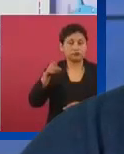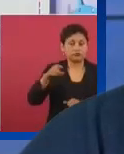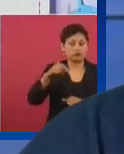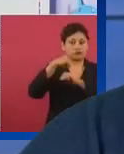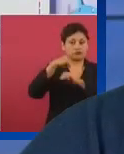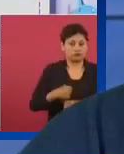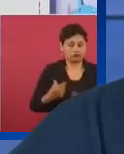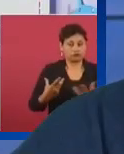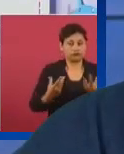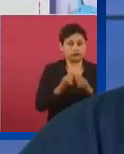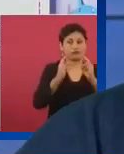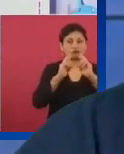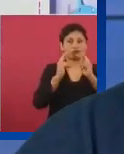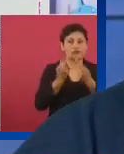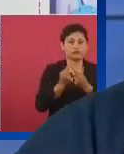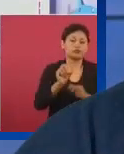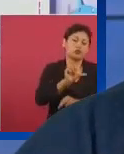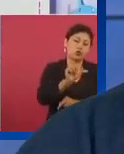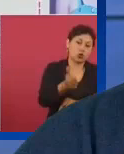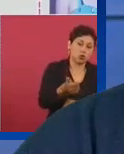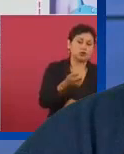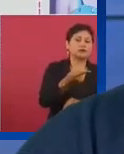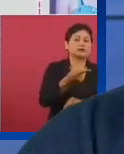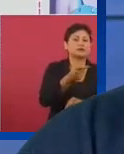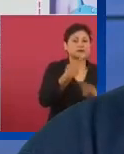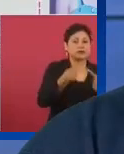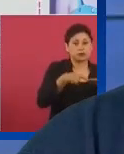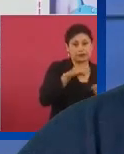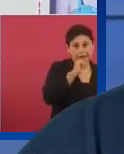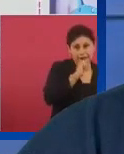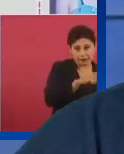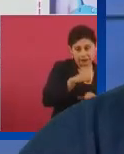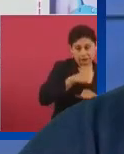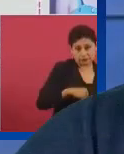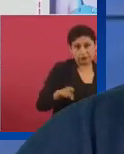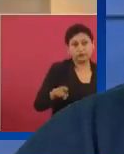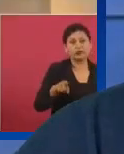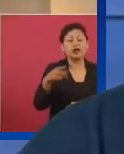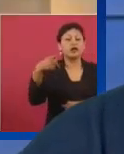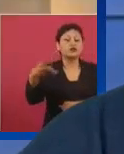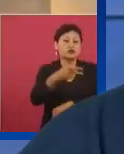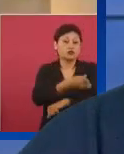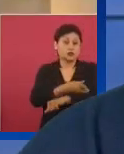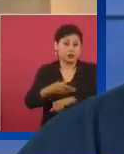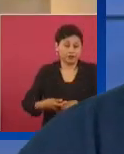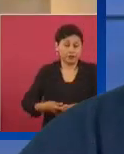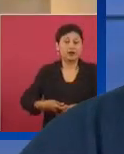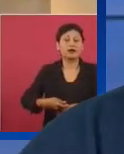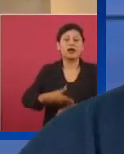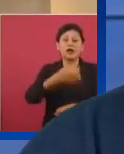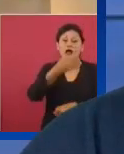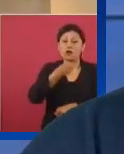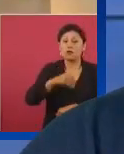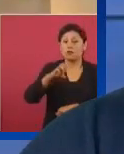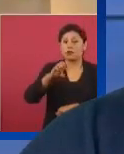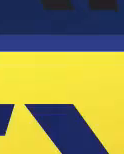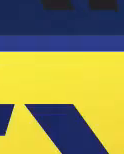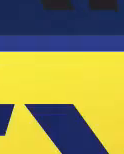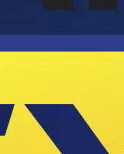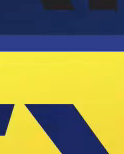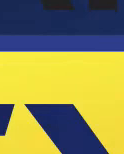justicia y que ningún homicidio, ni este, ni ninguno más, quede en la impunidad.